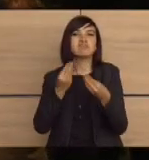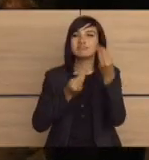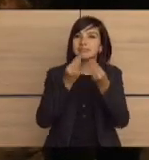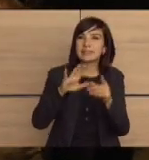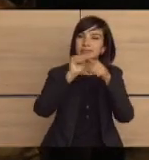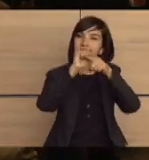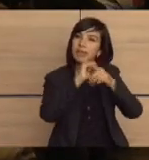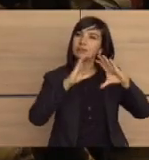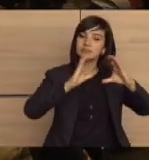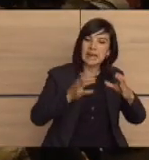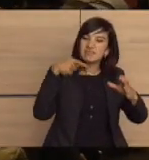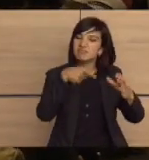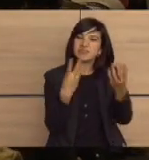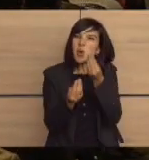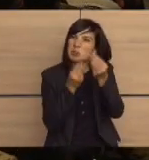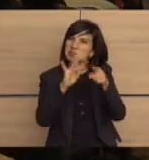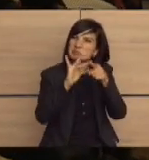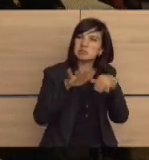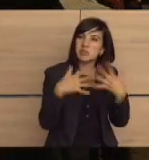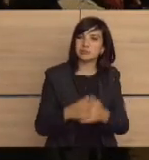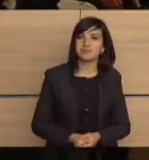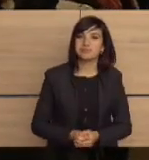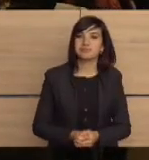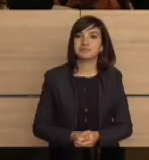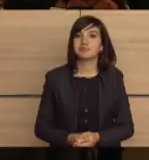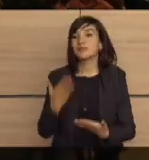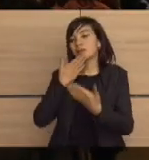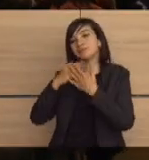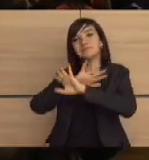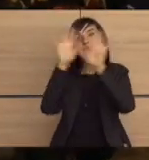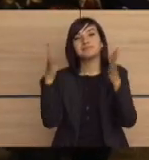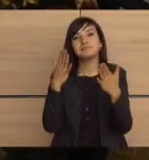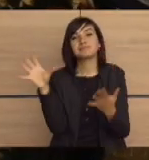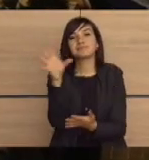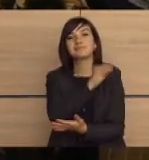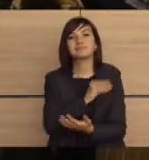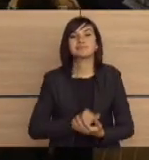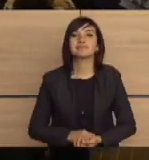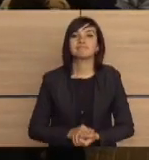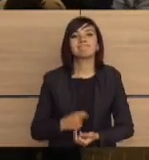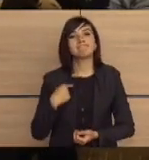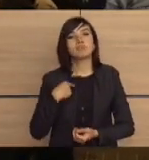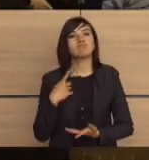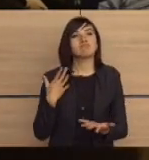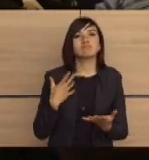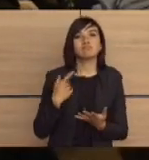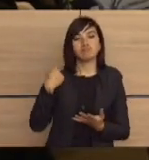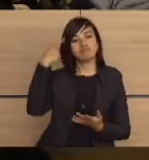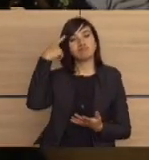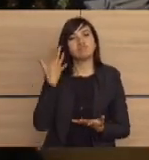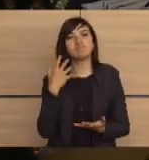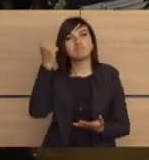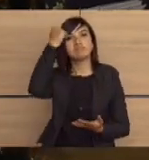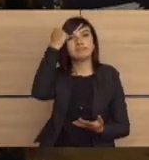desarrollándonos? Bueno, buenos días para todos. Desde mi perspectiva, que es como docente de